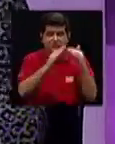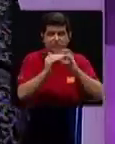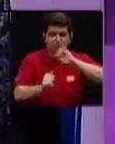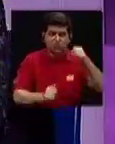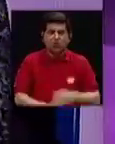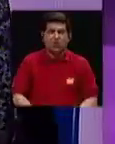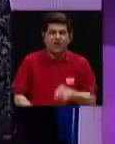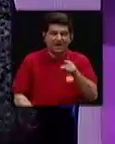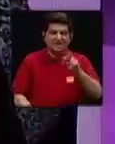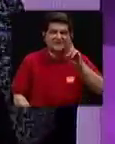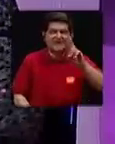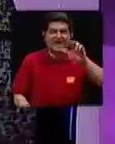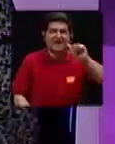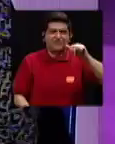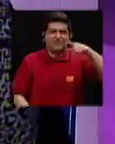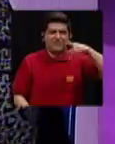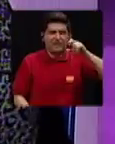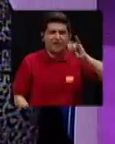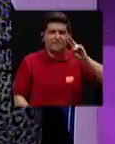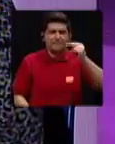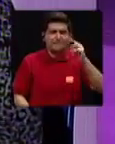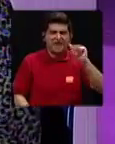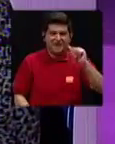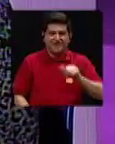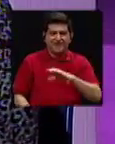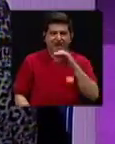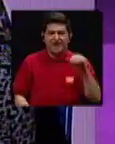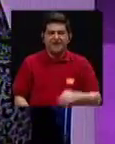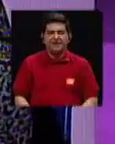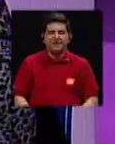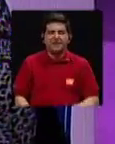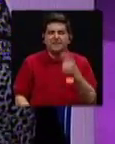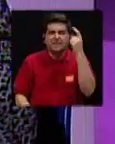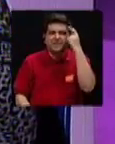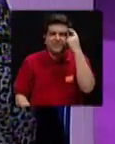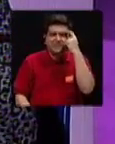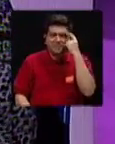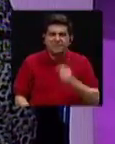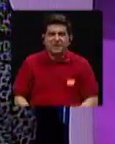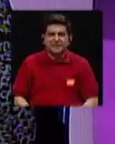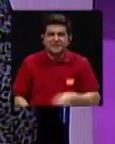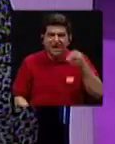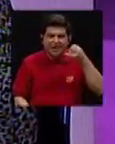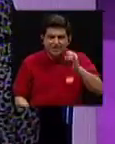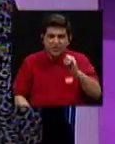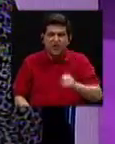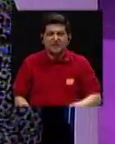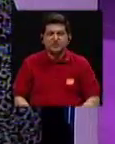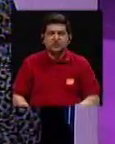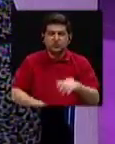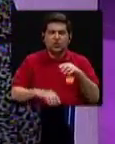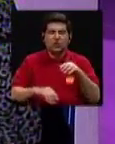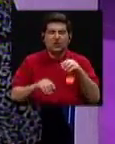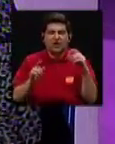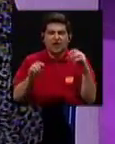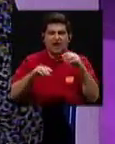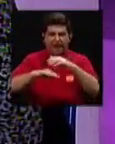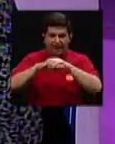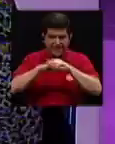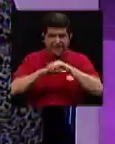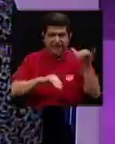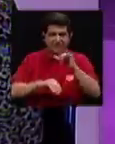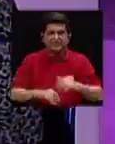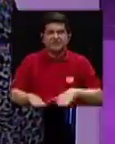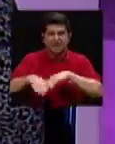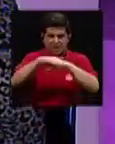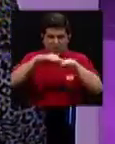ensaj sobre Ciudad Juárez la palabra rapiña y la palabra rape que quiere decir eh que quiere decir violación en inglés